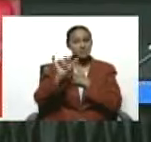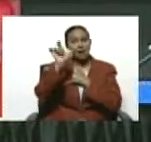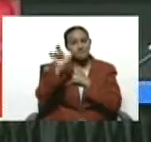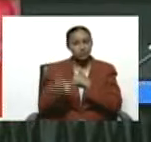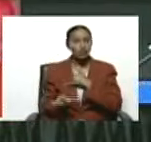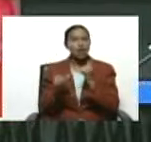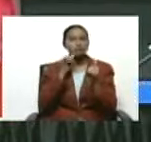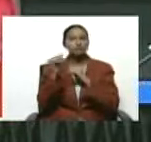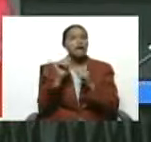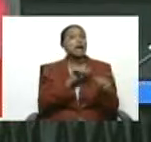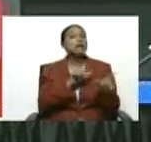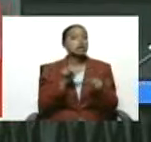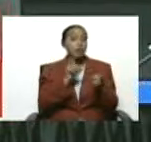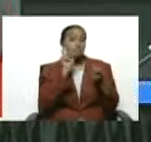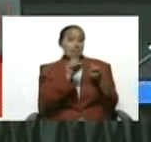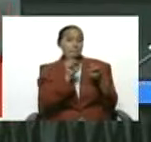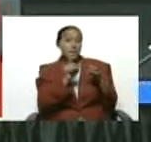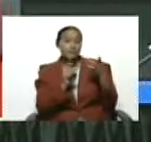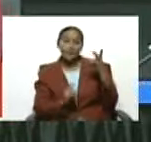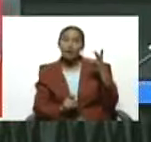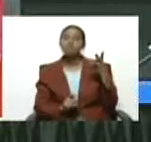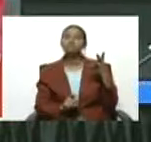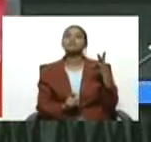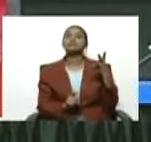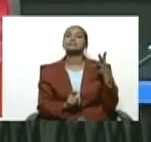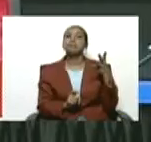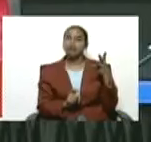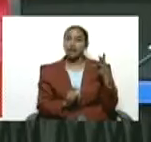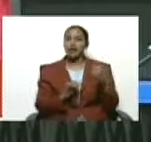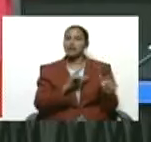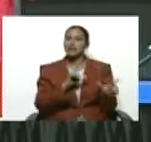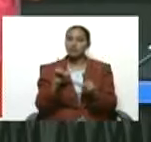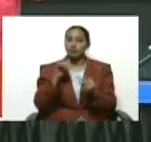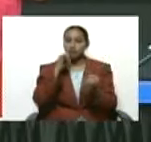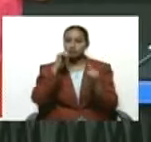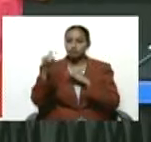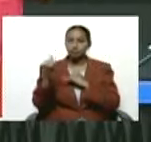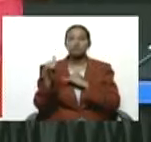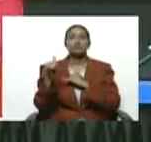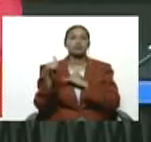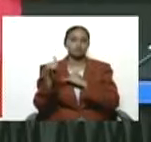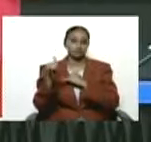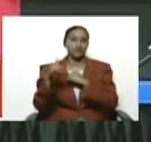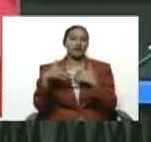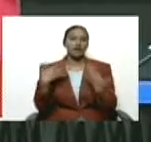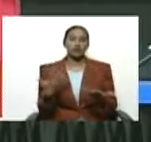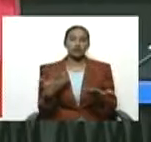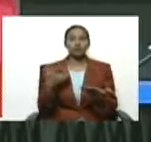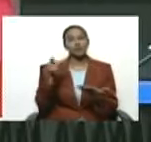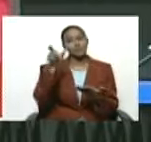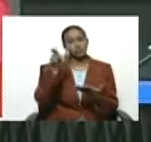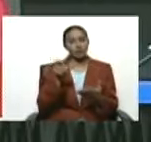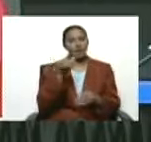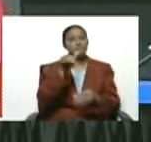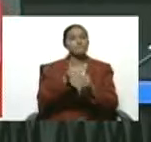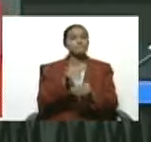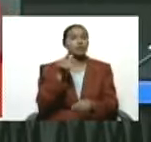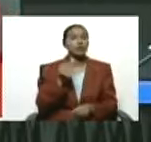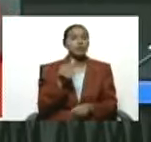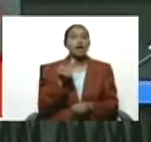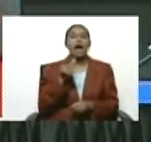¿va? Porque son cuatro que toma, toma, toma, votaste, votaste, votaste. No, que no he ido, al ratico lo vuelven a